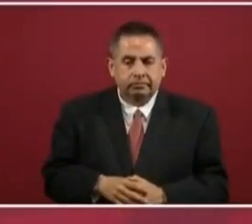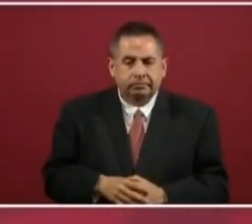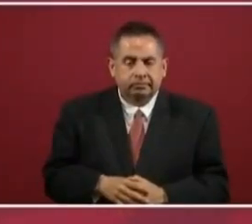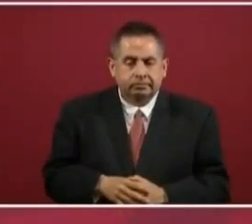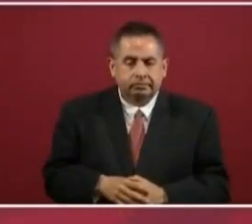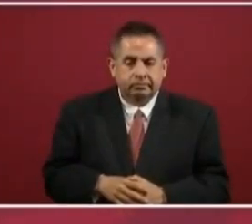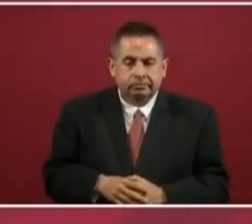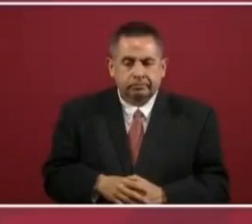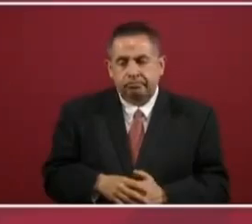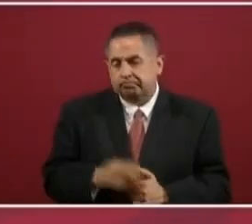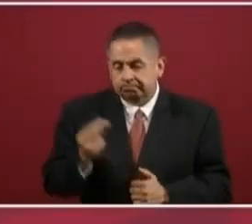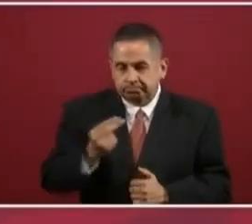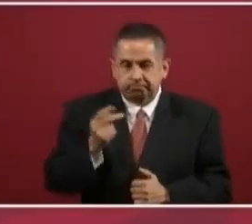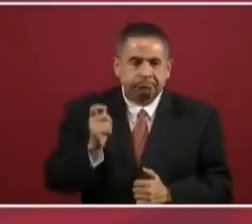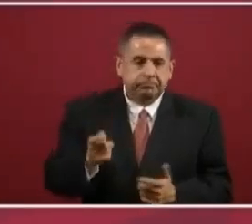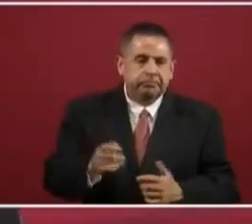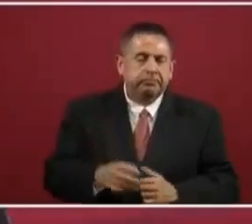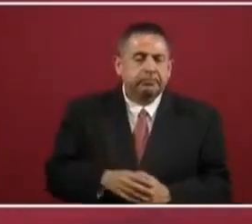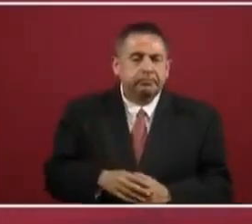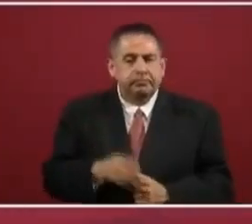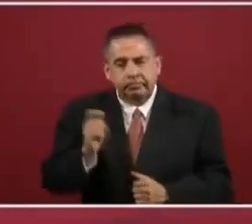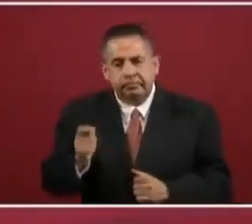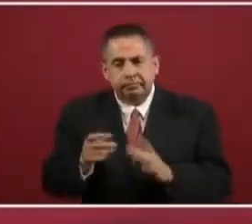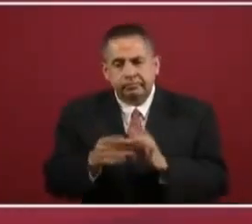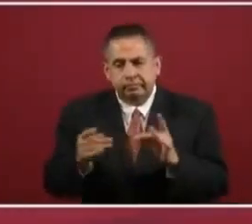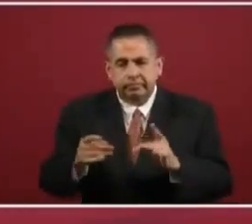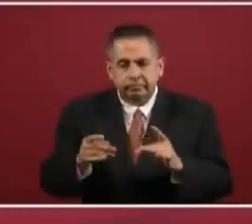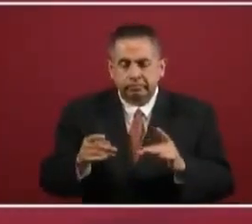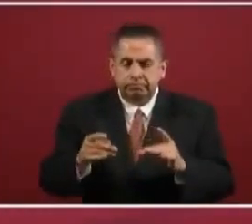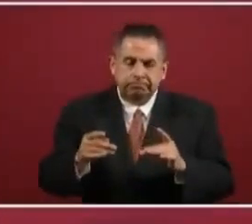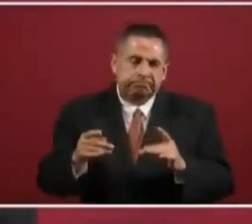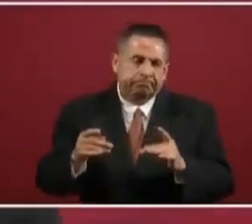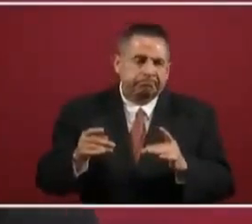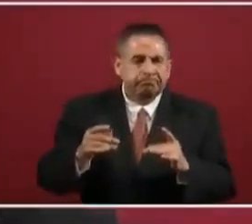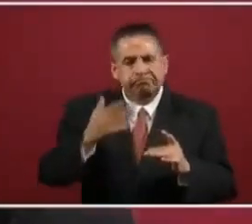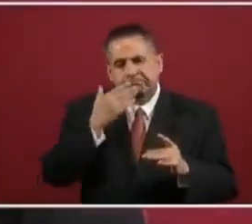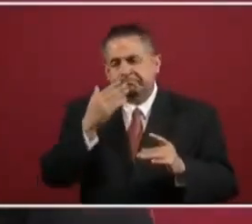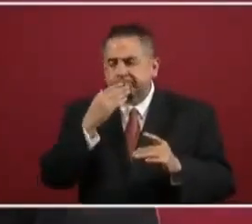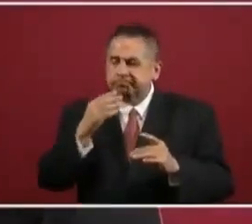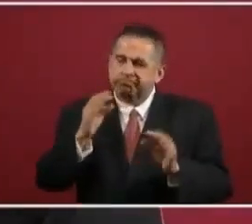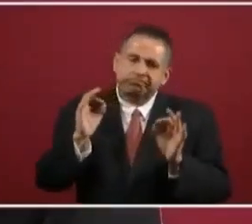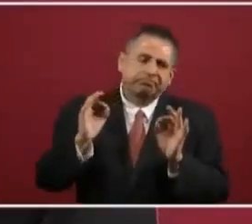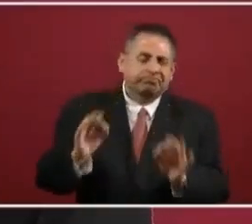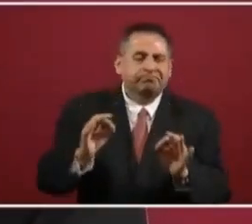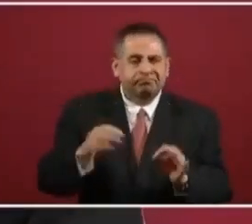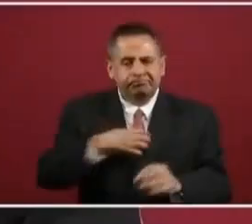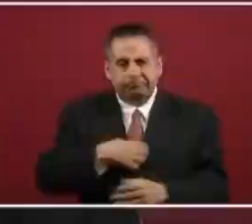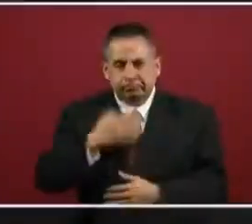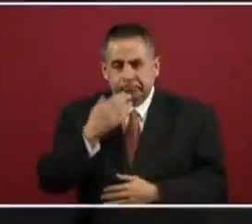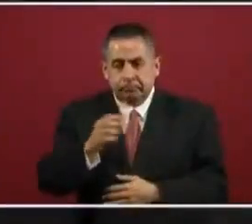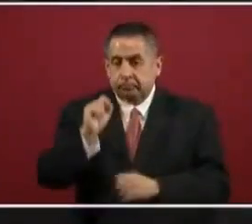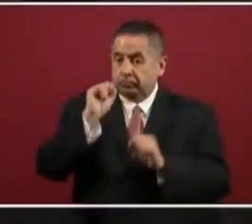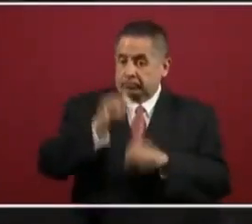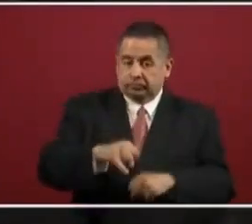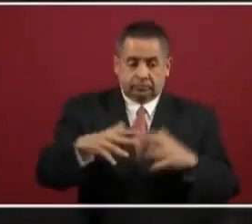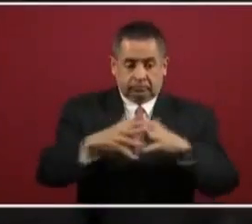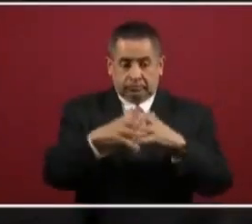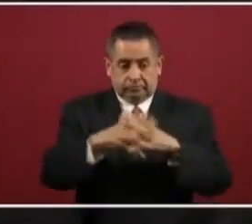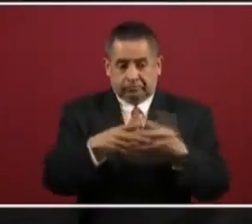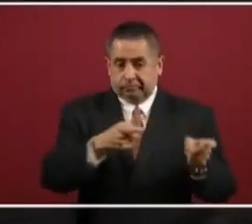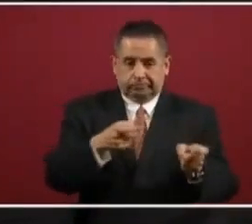Entonces tenemos que celebrar que sin